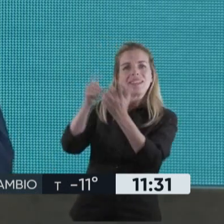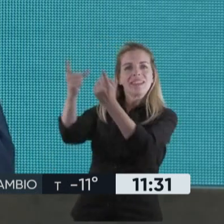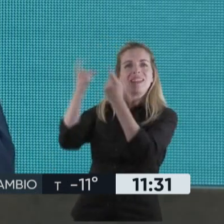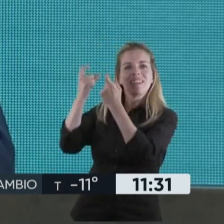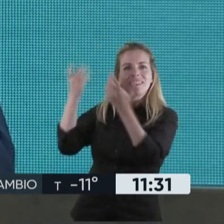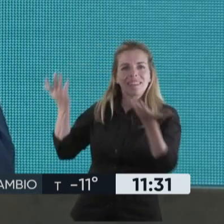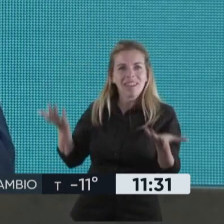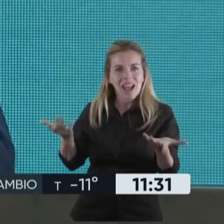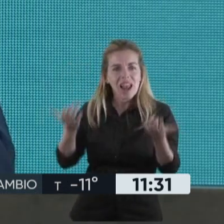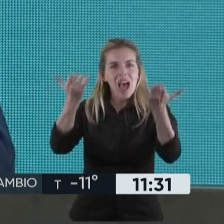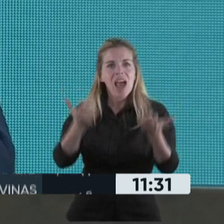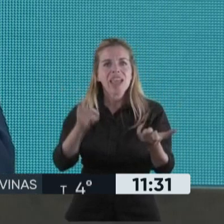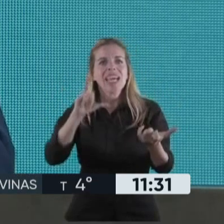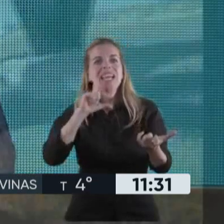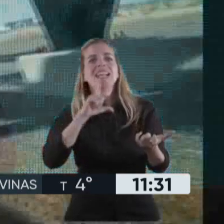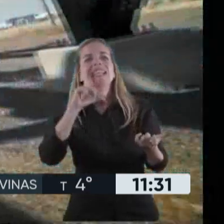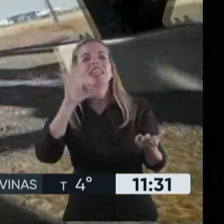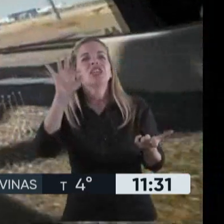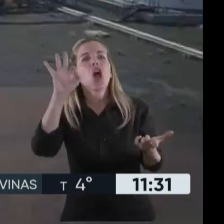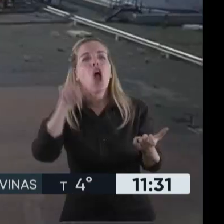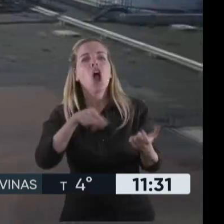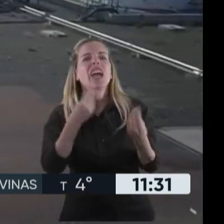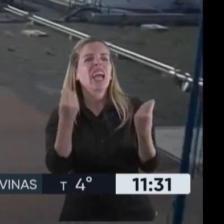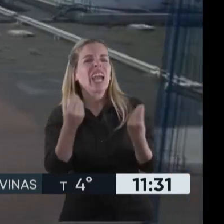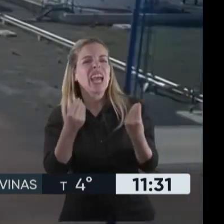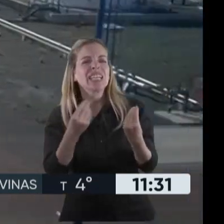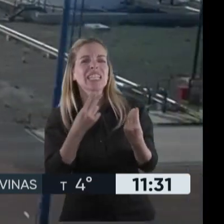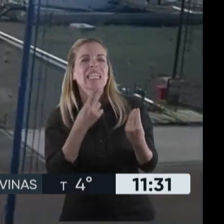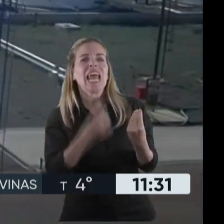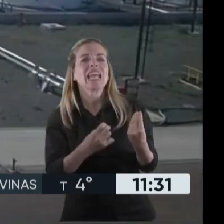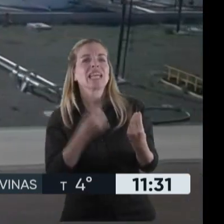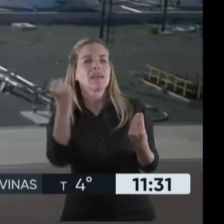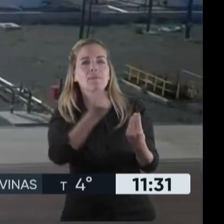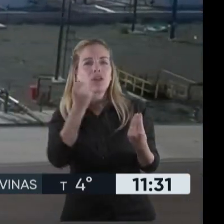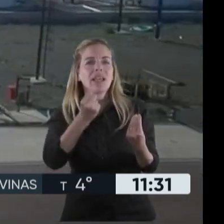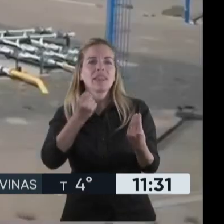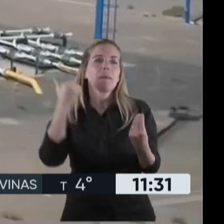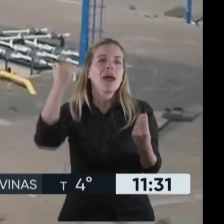Tenemos litio, que es la energía de las baterías del futuro.